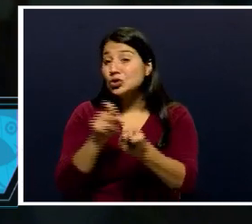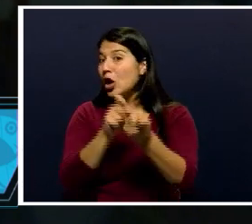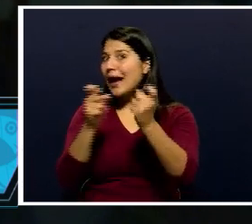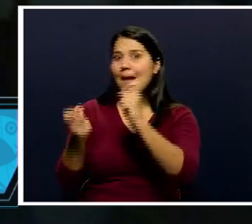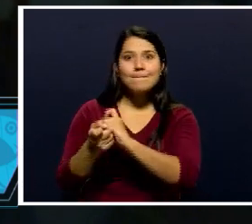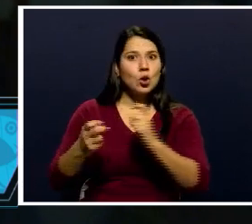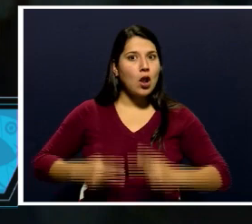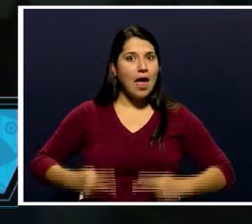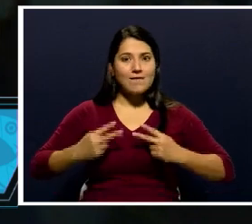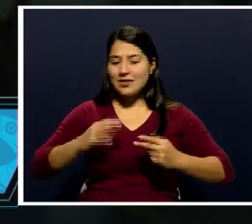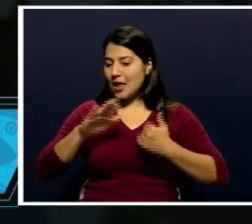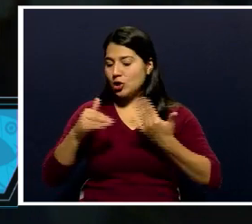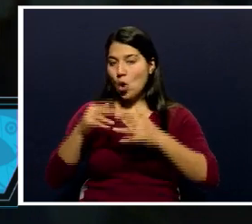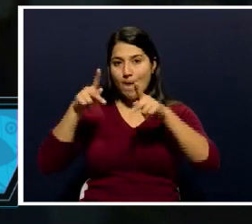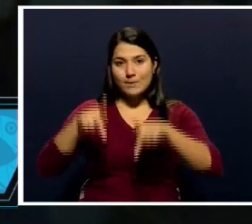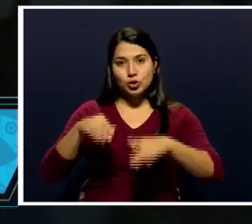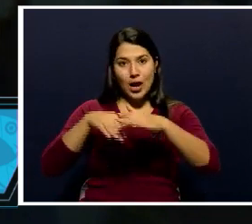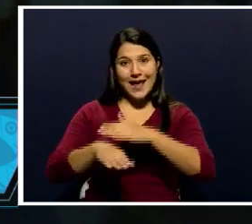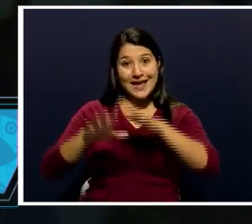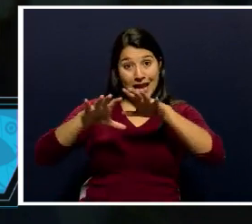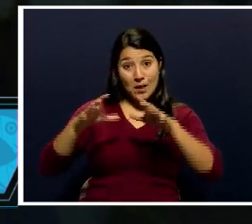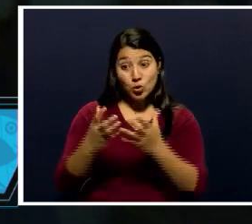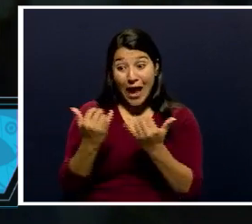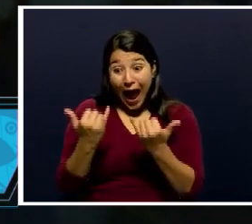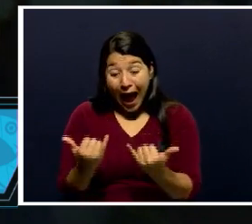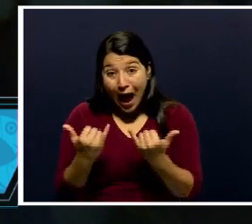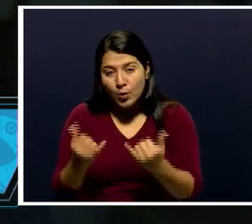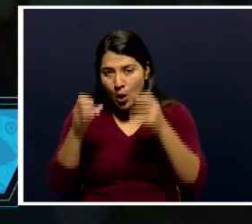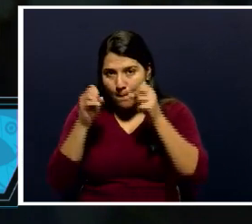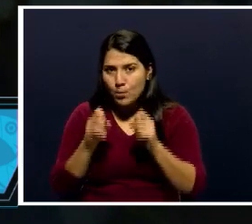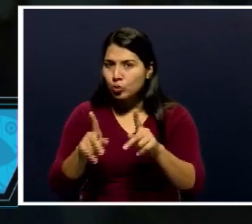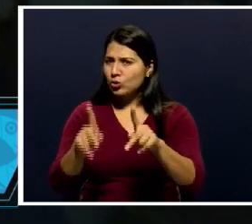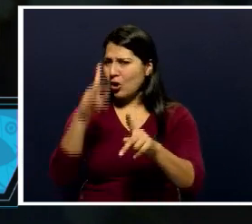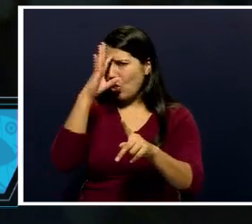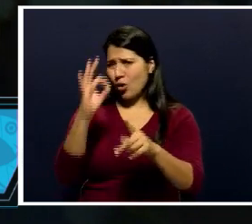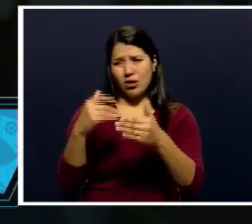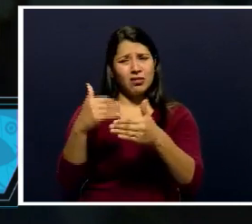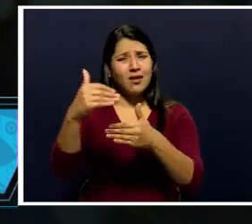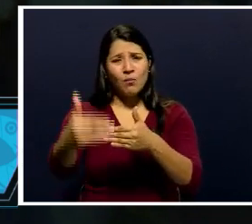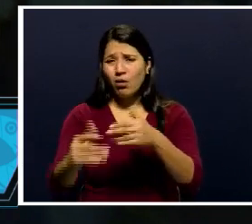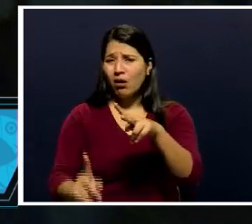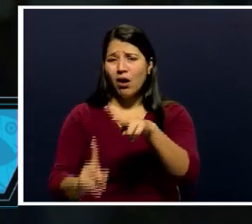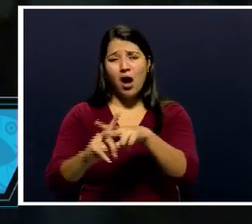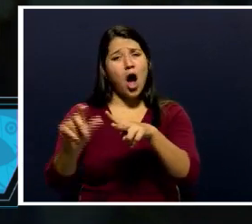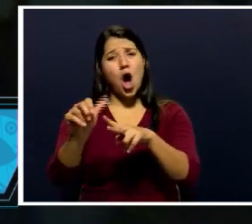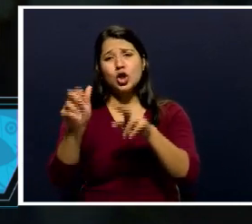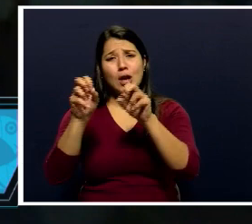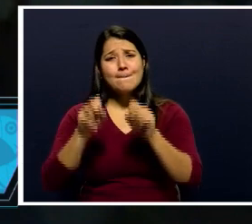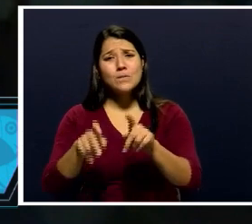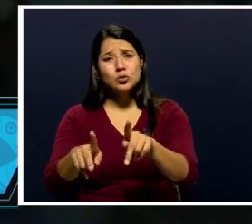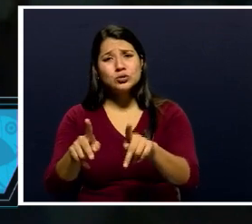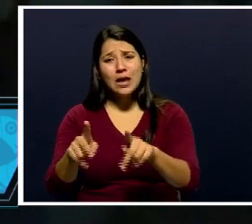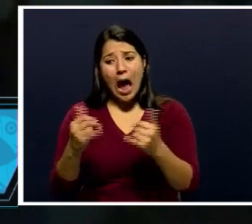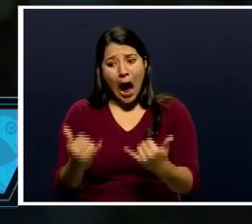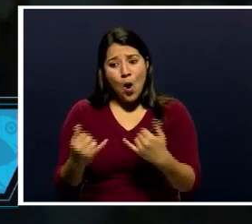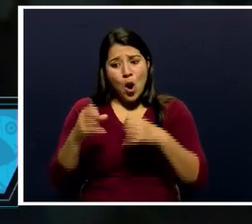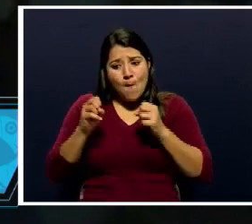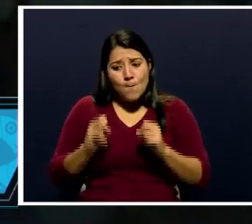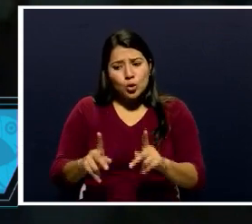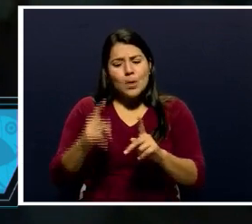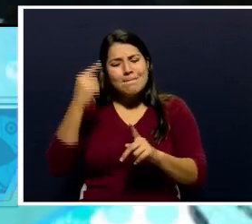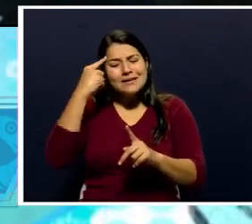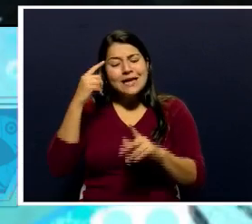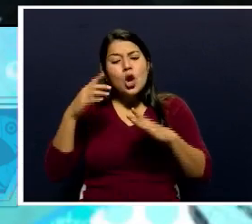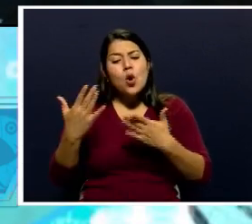el planeta. Esta tiene que ser nuestra oportunidad, porque no creo que vayamos a tener otra, para pensar cómo organizar de manera justa